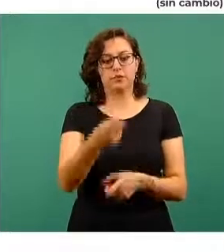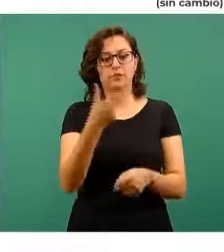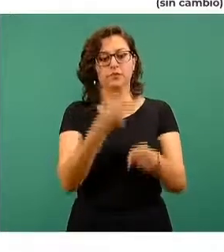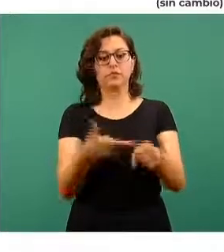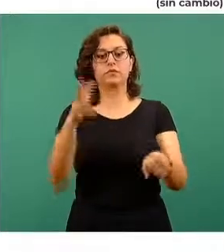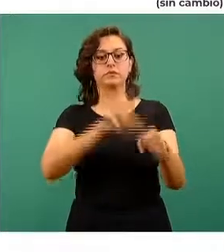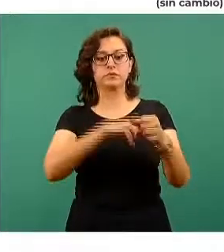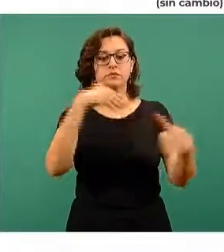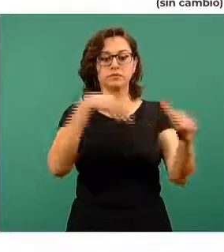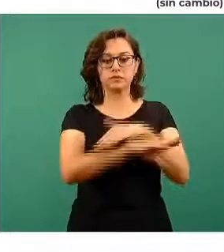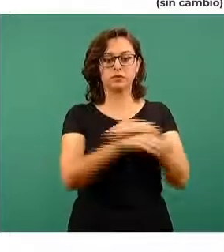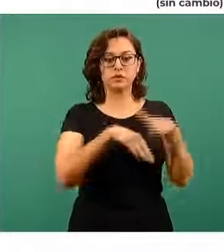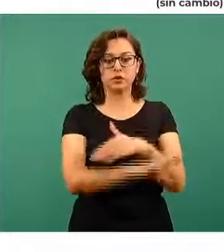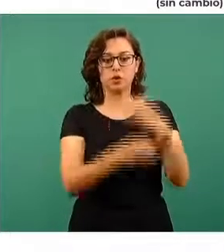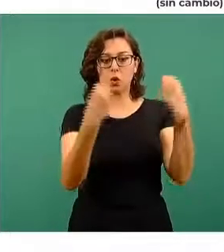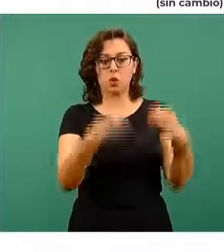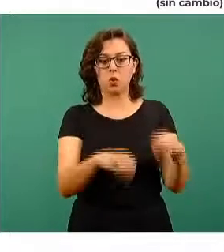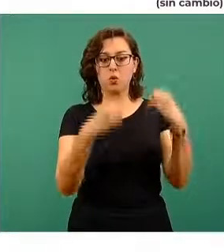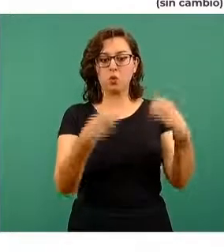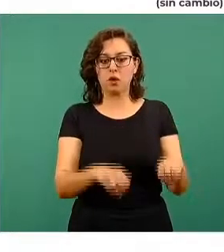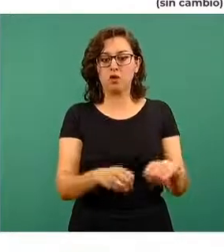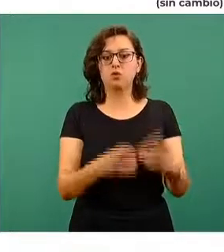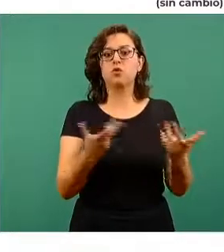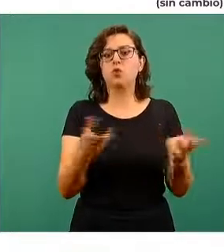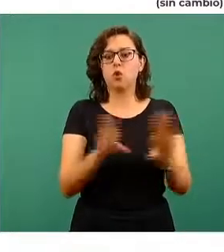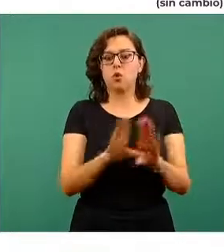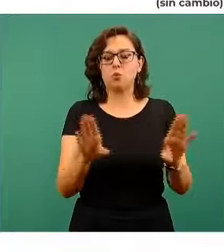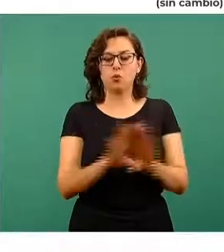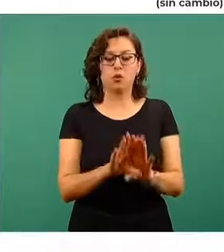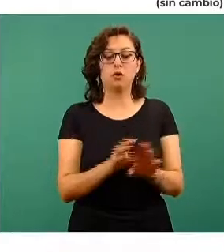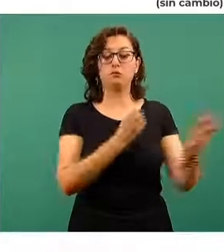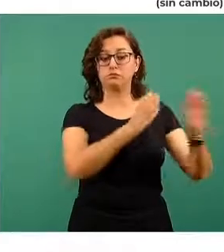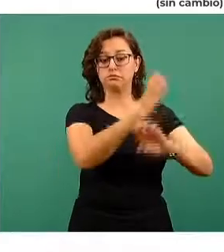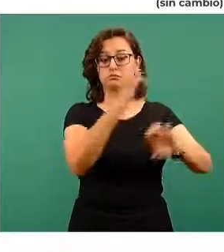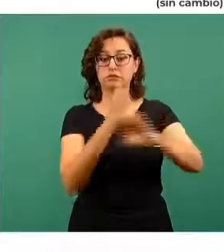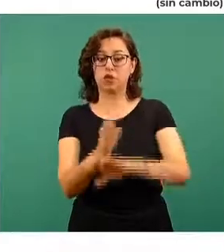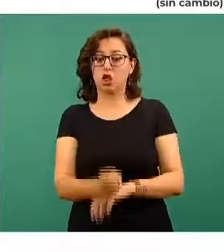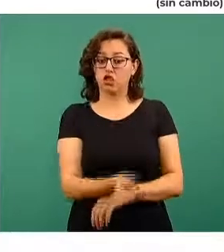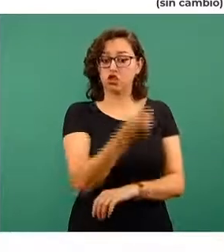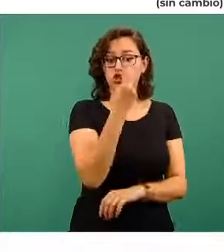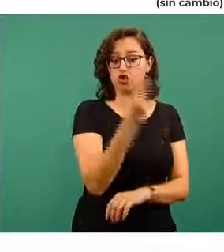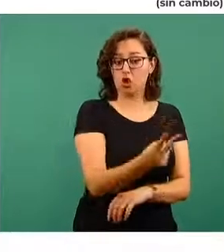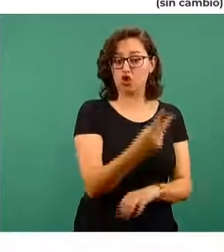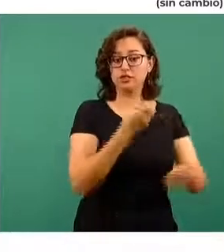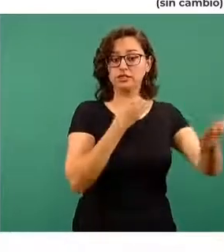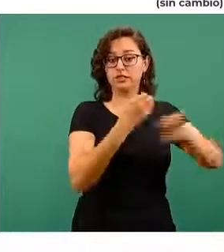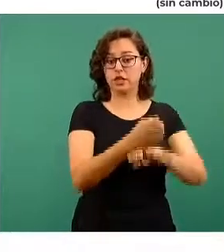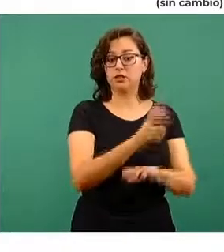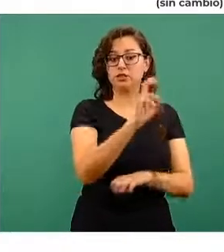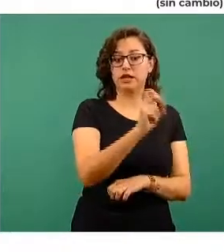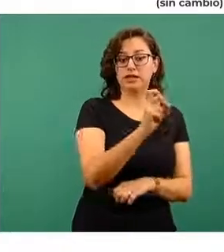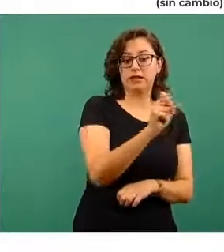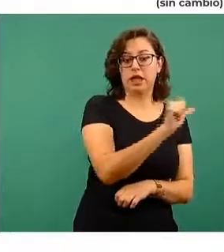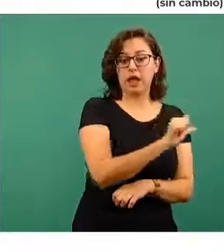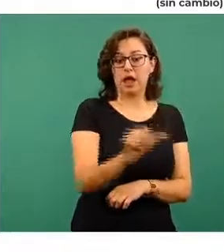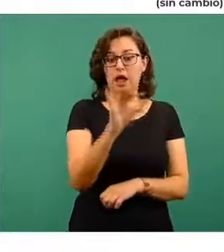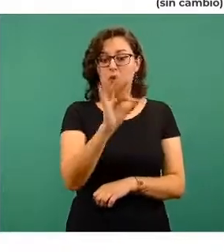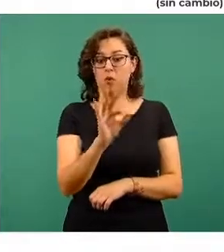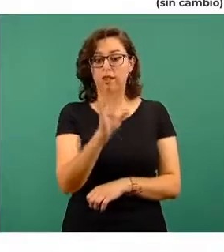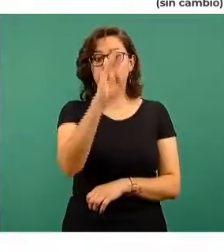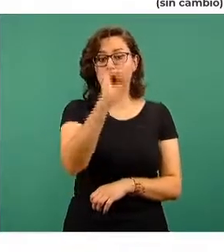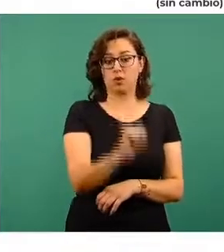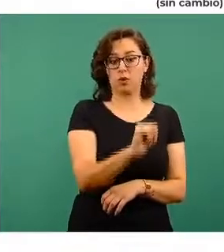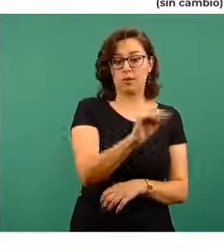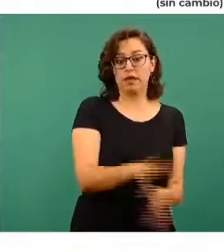esta disminución. Son solamente 2 entidades que están en el rango entre 30 y 49 y ahora sí, la gran